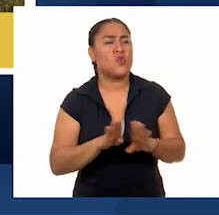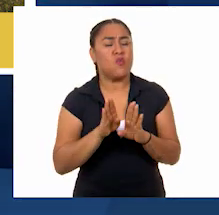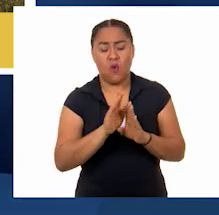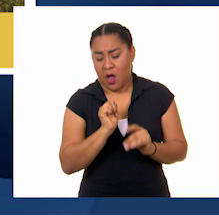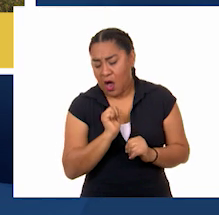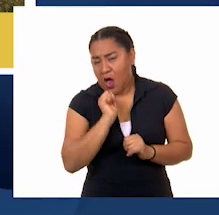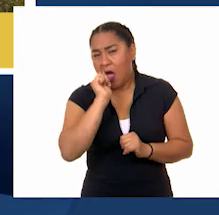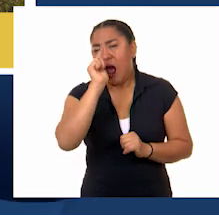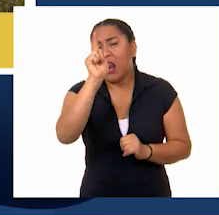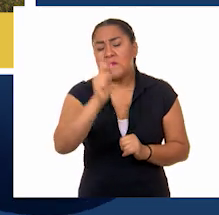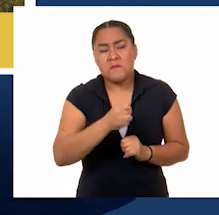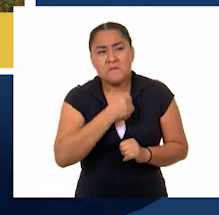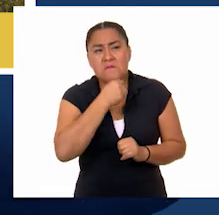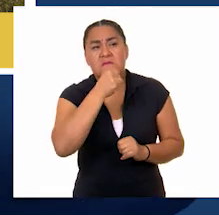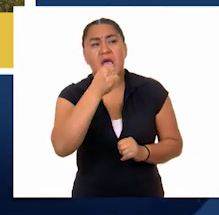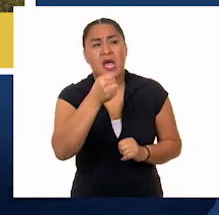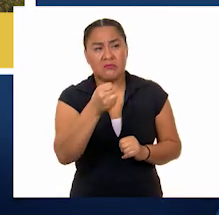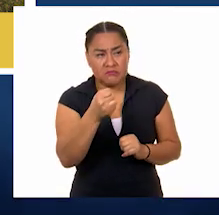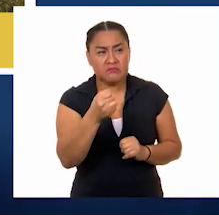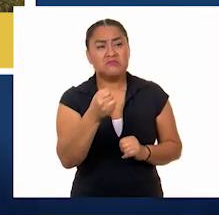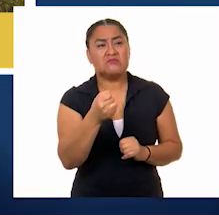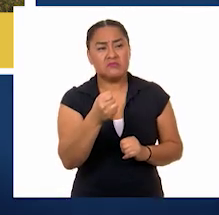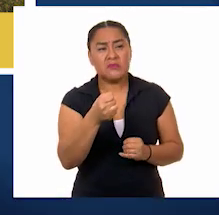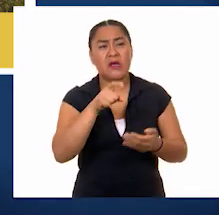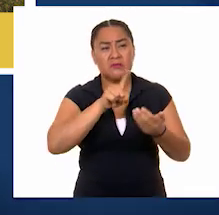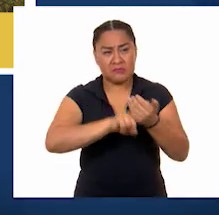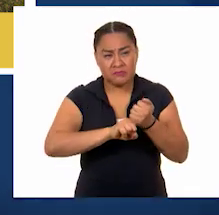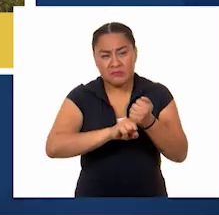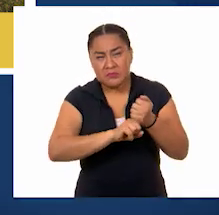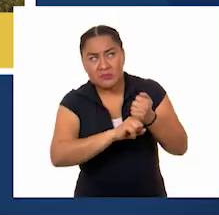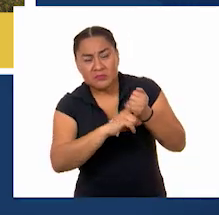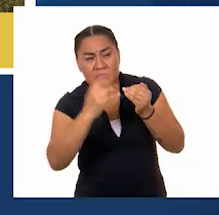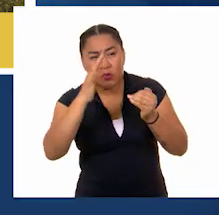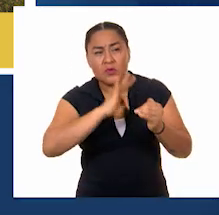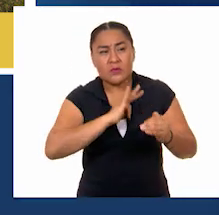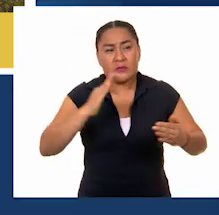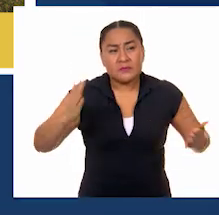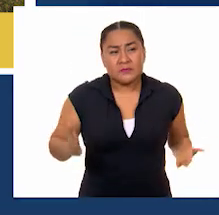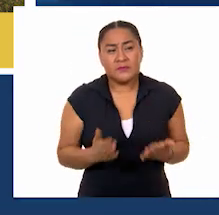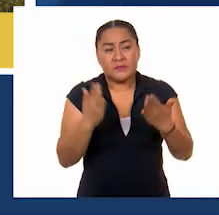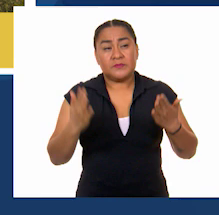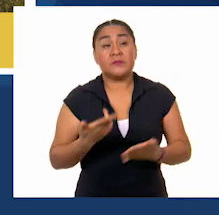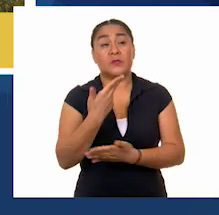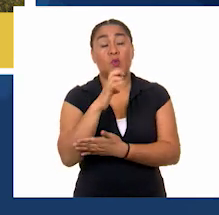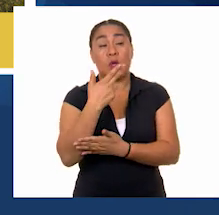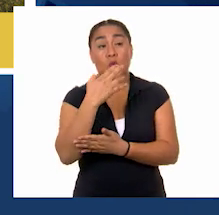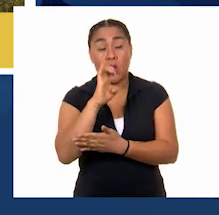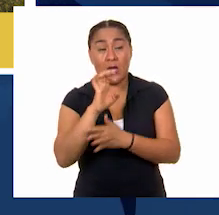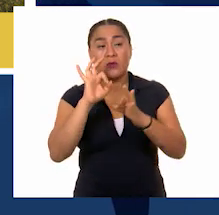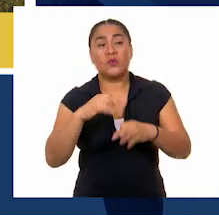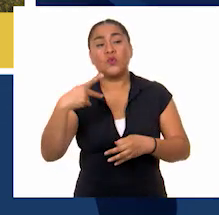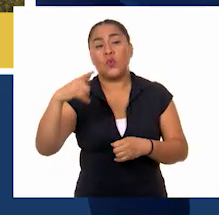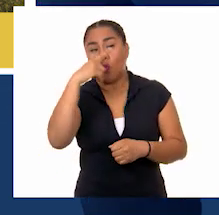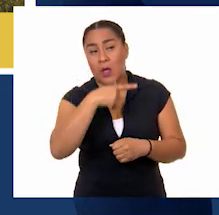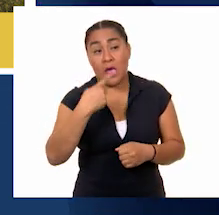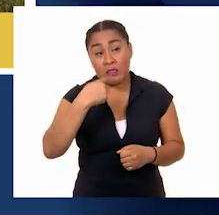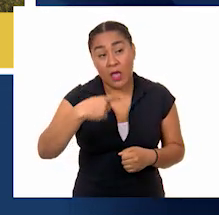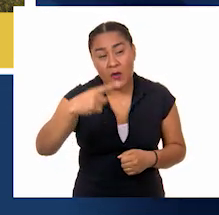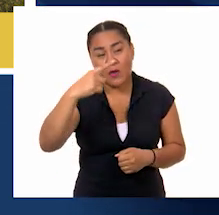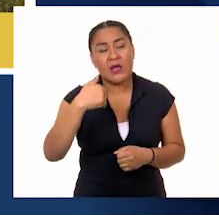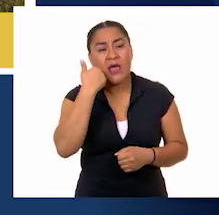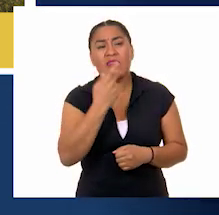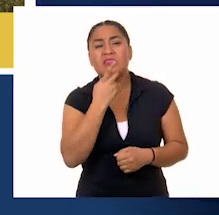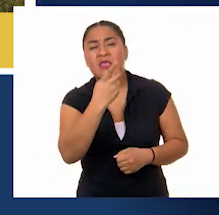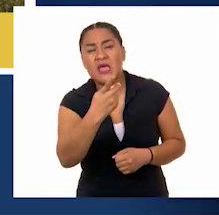que se atavía de sol para bailar entre los vivos. Huehue es una palabra de origen náhuatl que significa viejo o